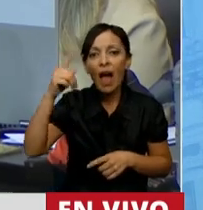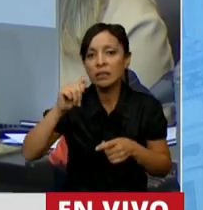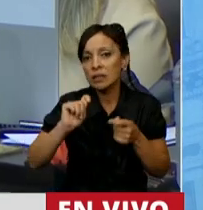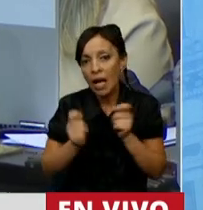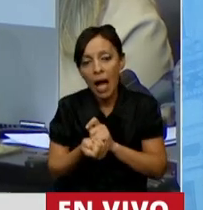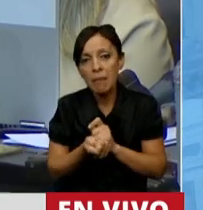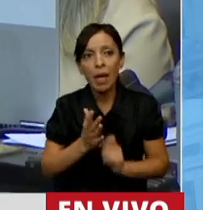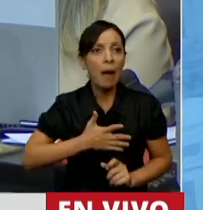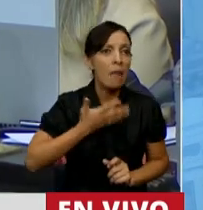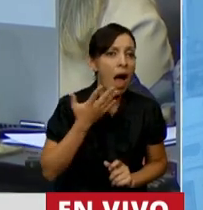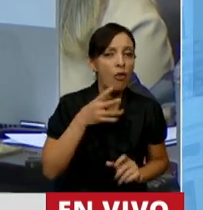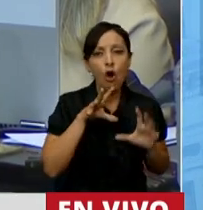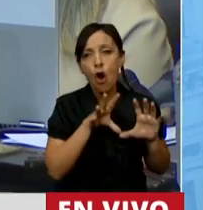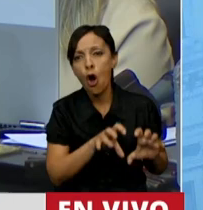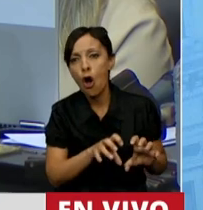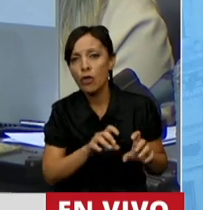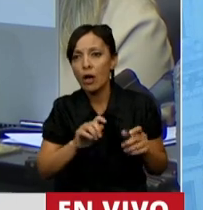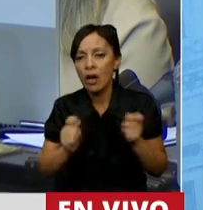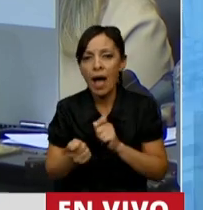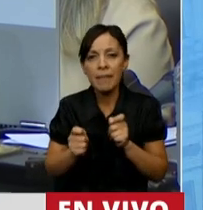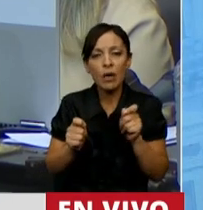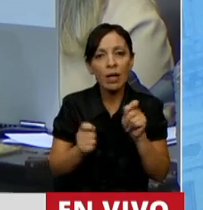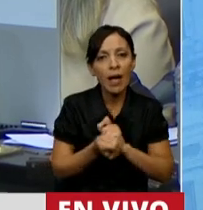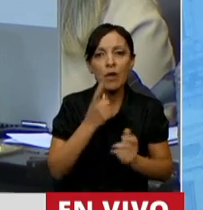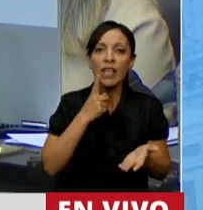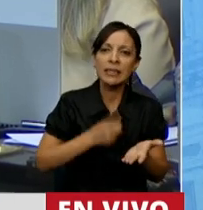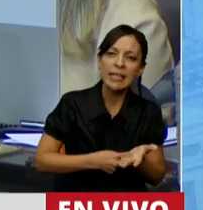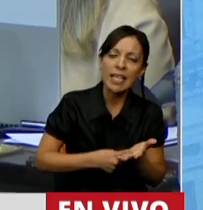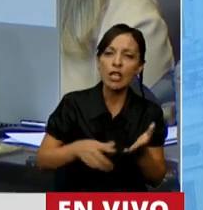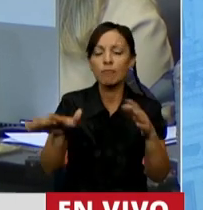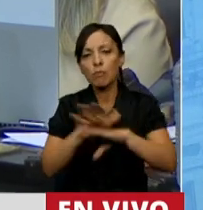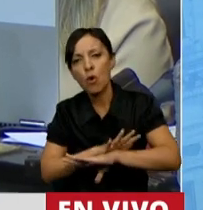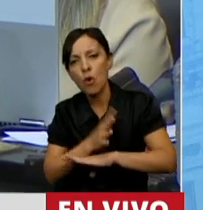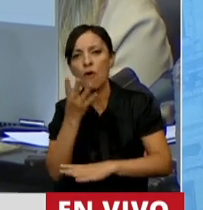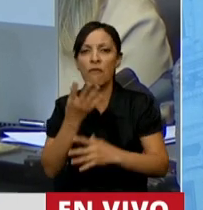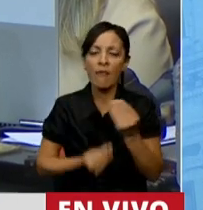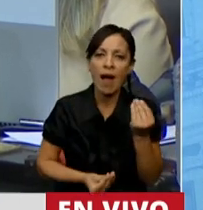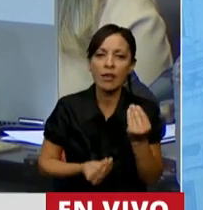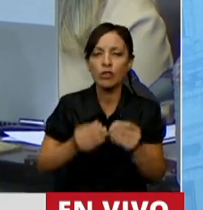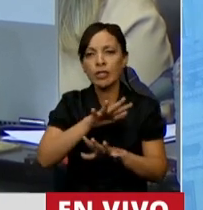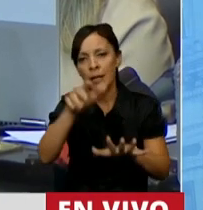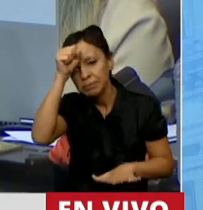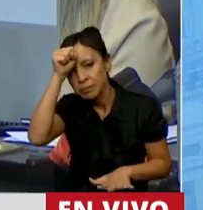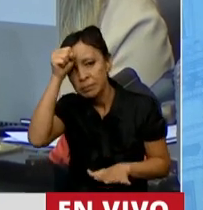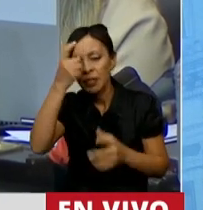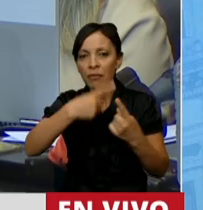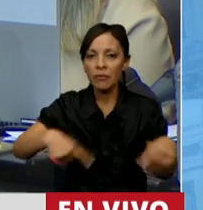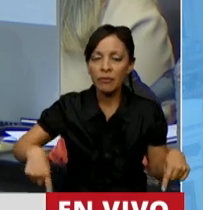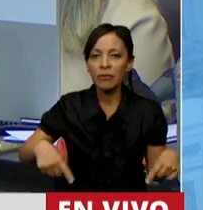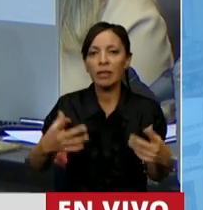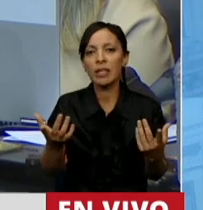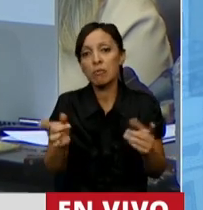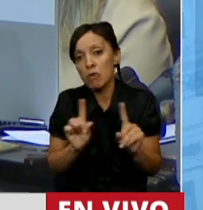hemos amado, hemos odiado, hemos tomado decisiones, nos hemos equivocado, nos hemos arrepentido o no nos